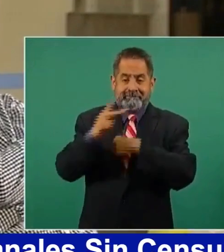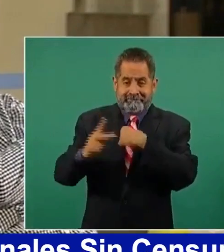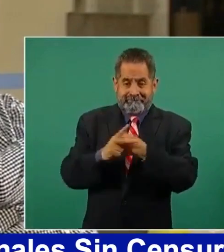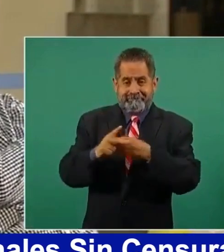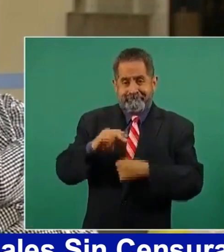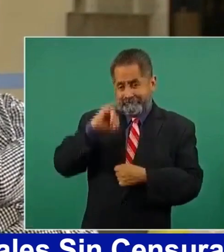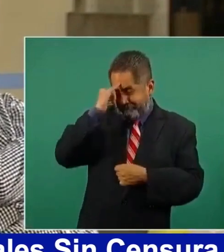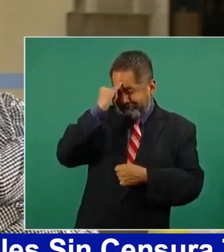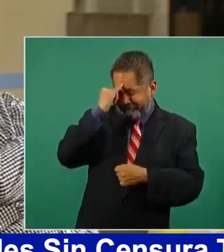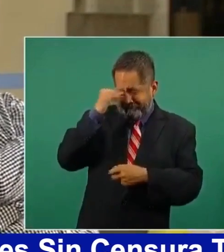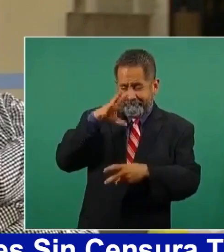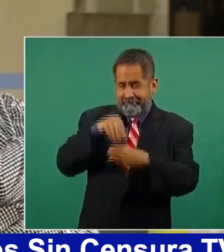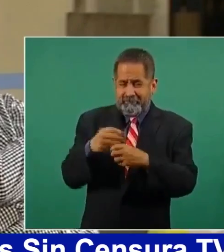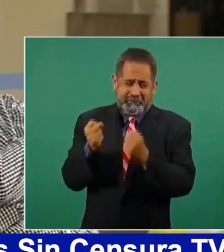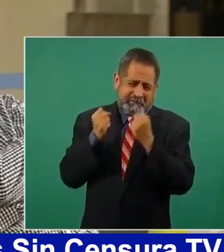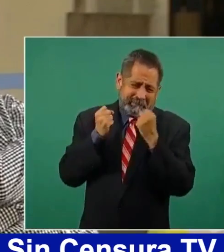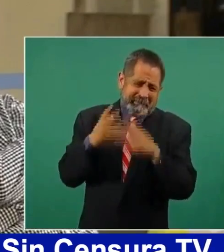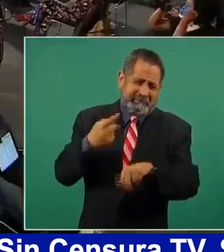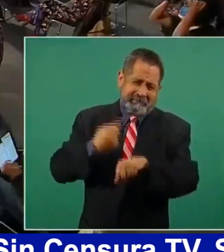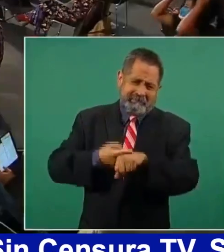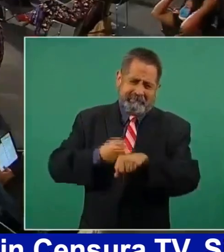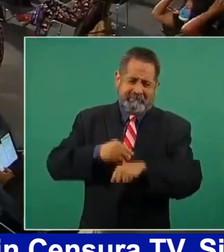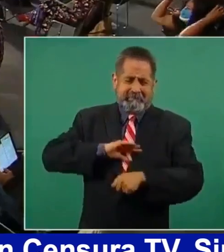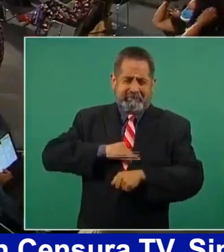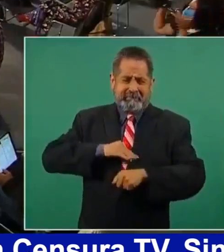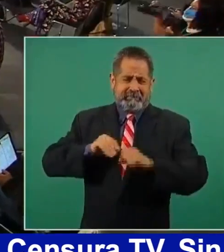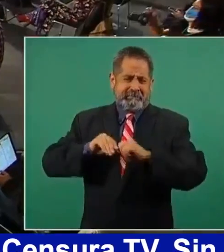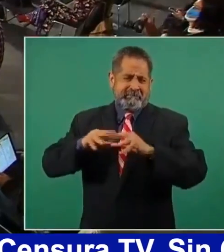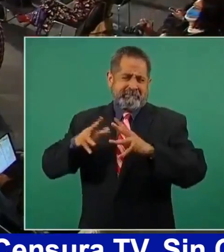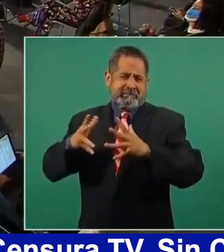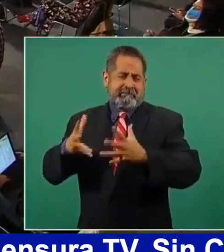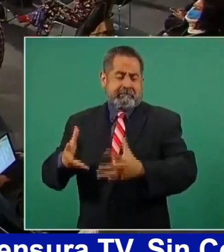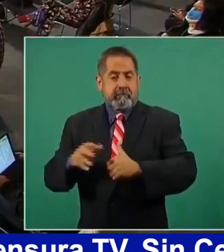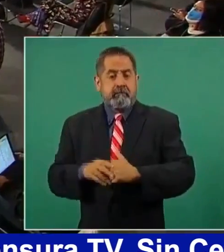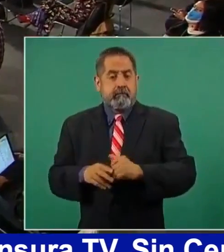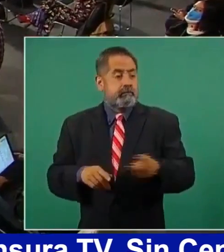Entonces, nuevos casos. Entonces, el gobierno de Biden ya decidió